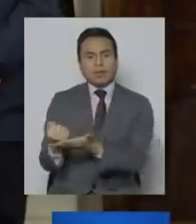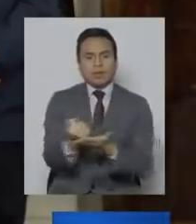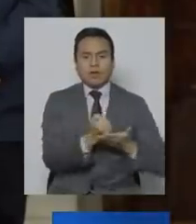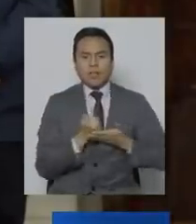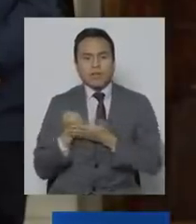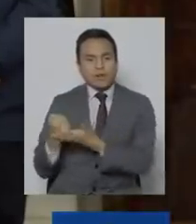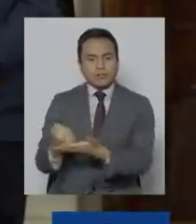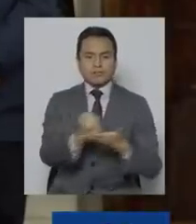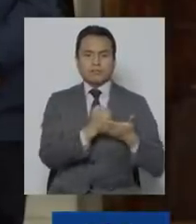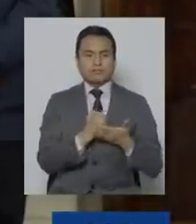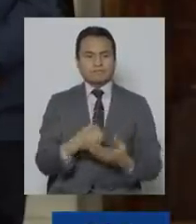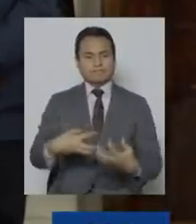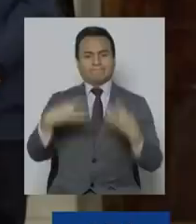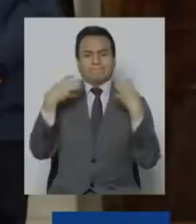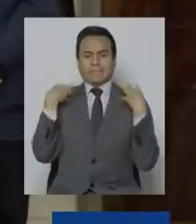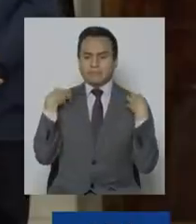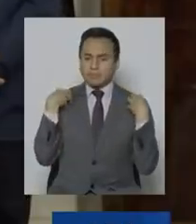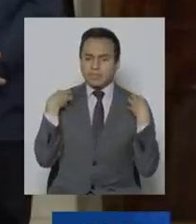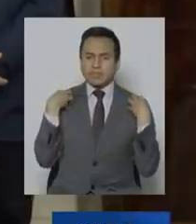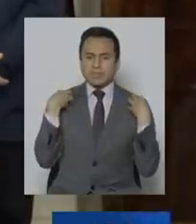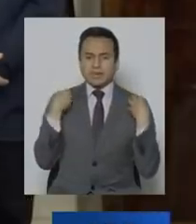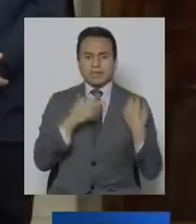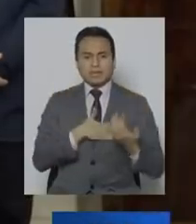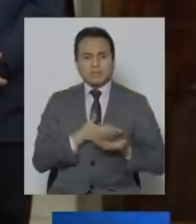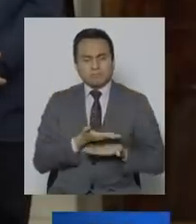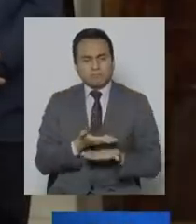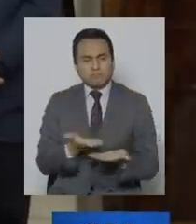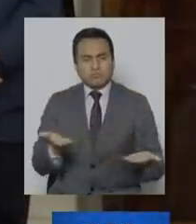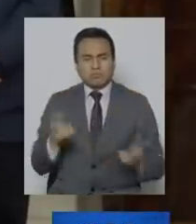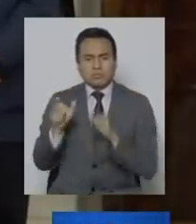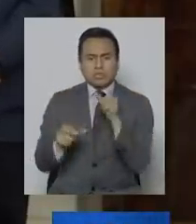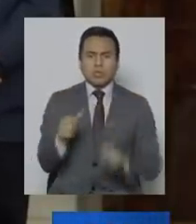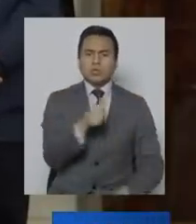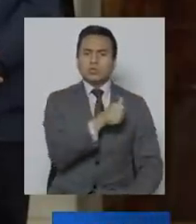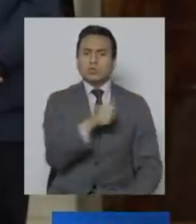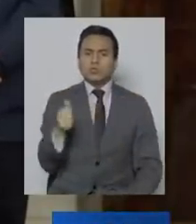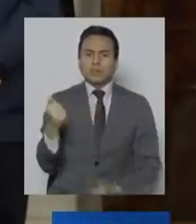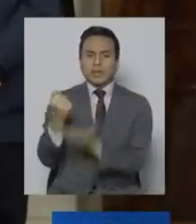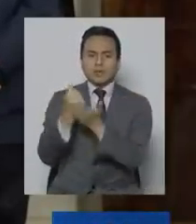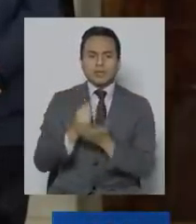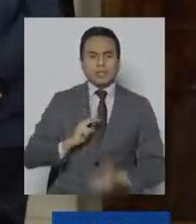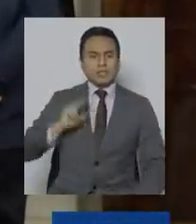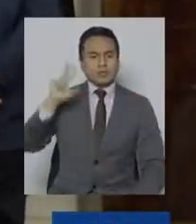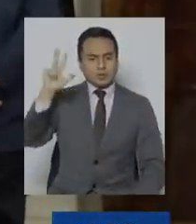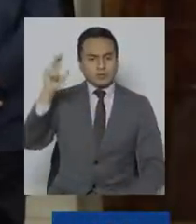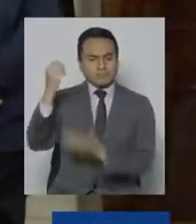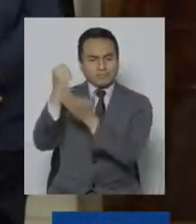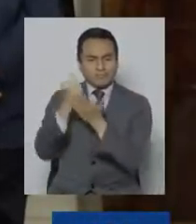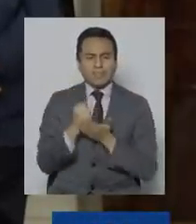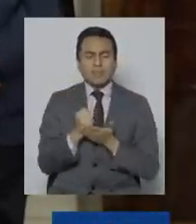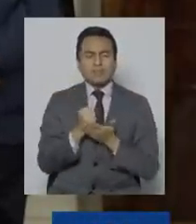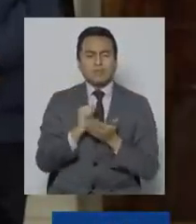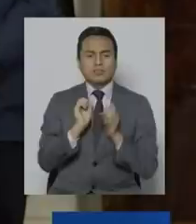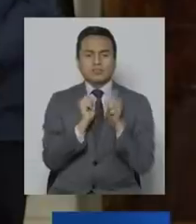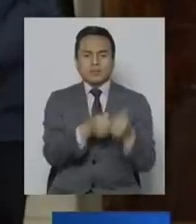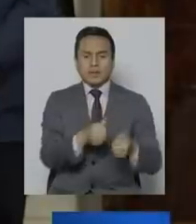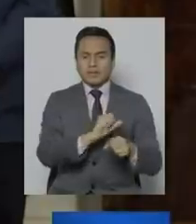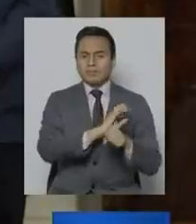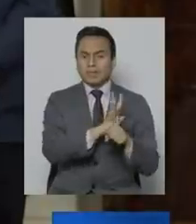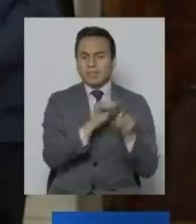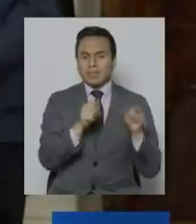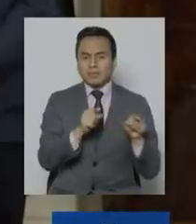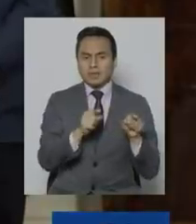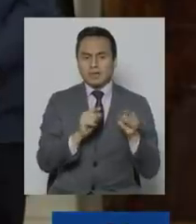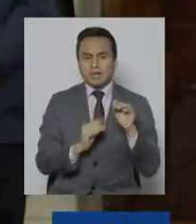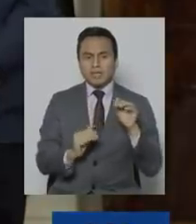colaboración, responsabilidad y solidaridad de todos y con la ayuda de Dios vamos a superar esta pandemia,